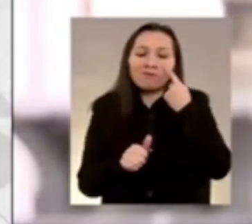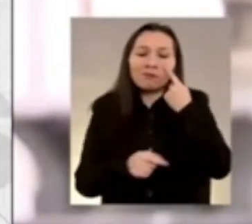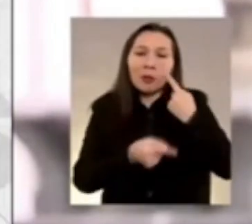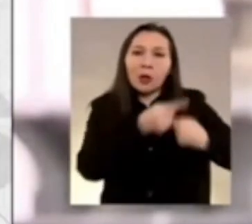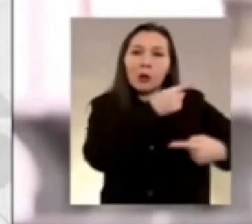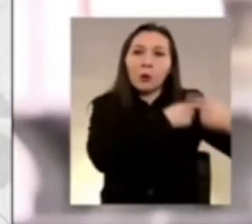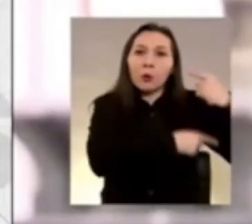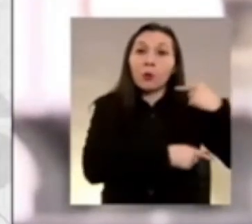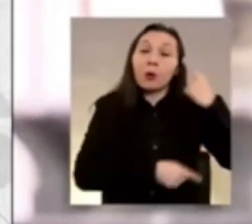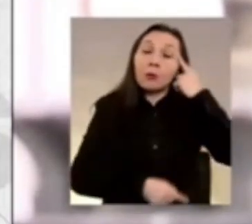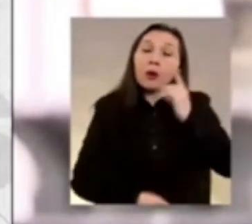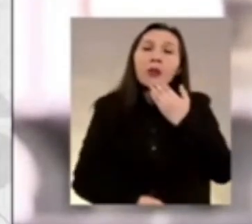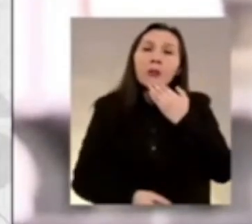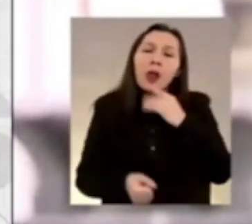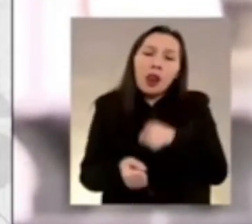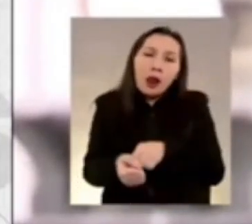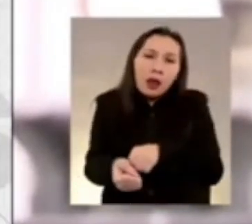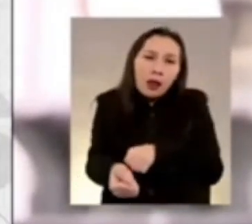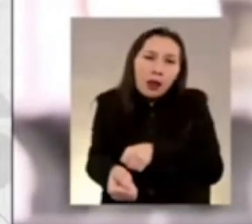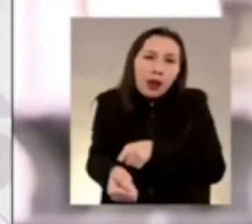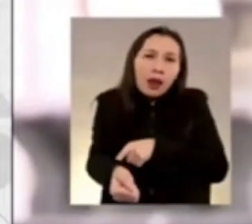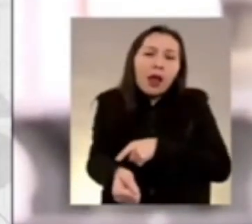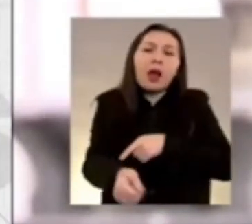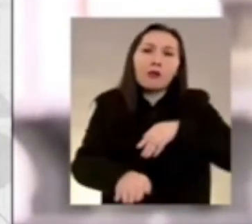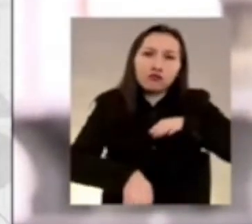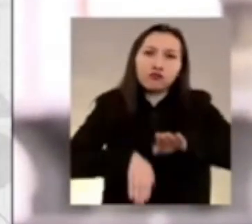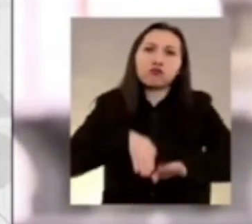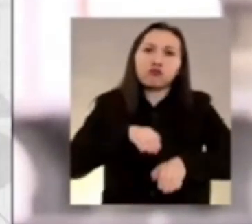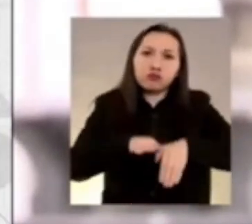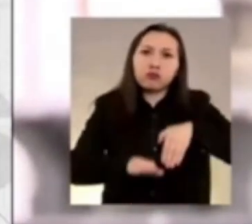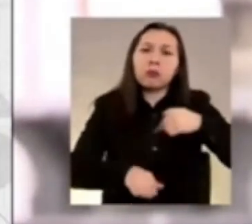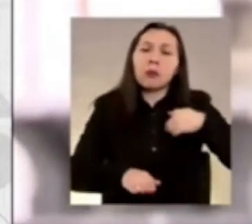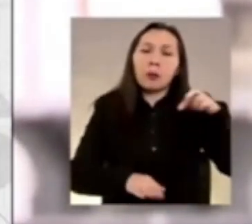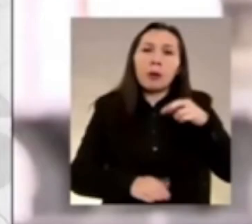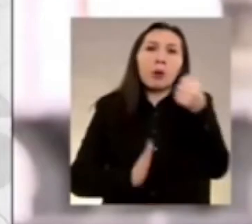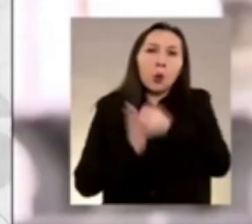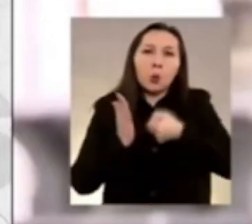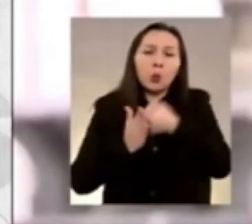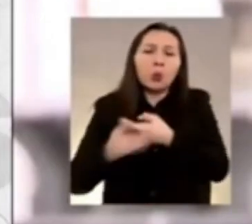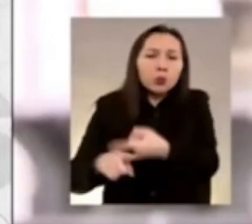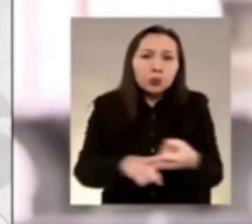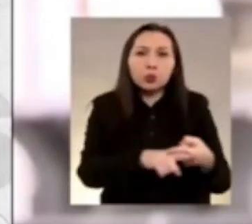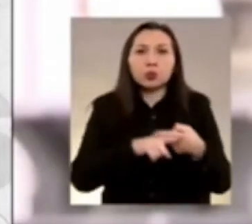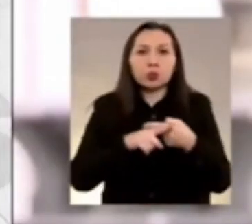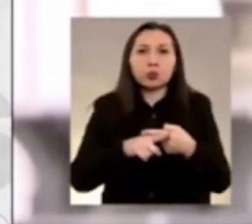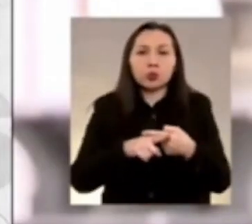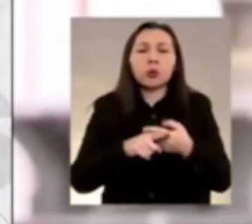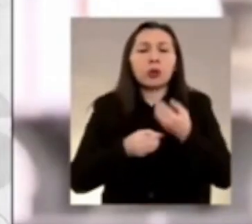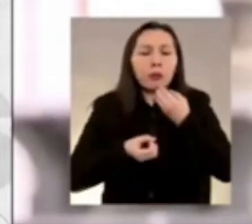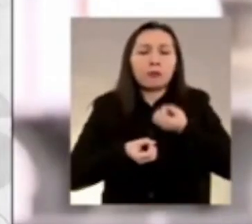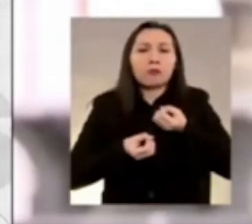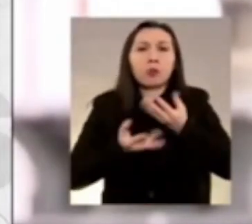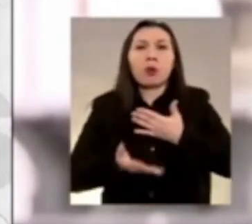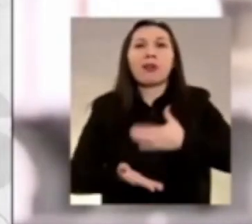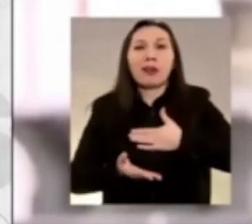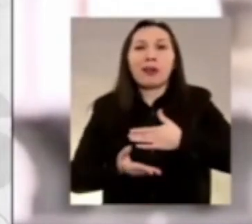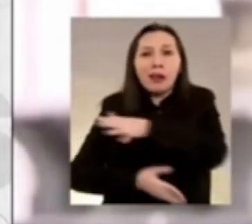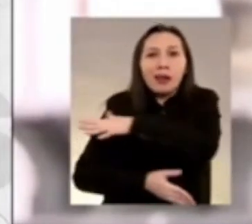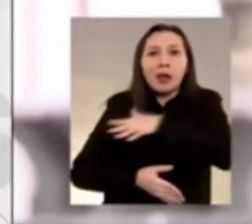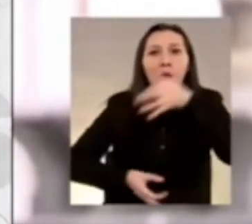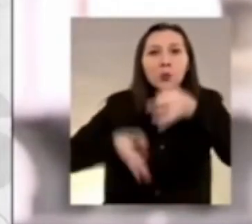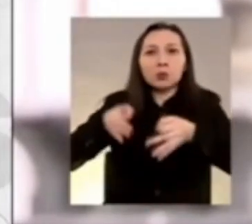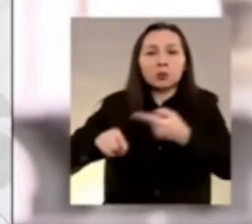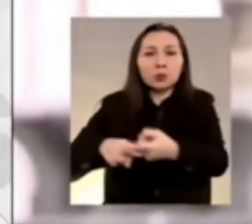pero también el largo caminar de mi padre como luchador social e intérprete de los anhelos de